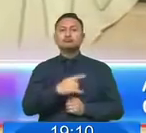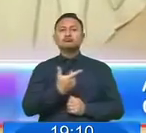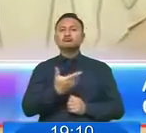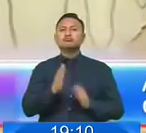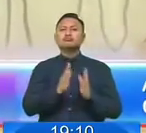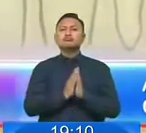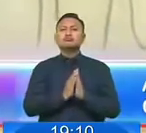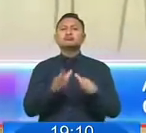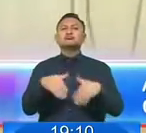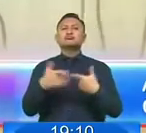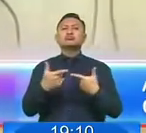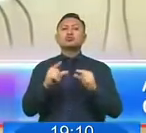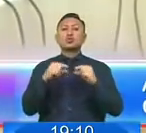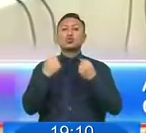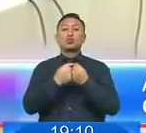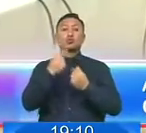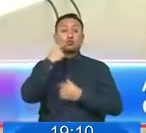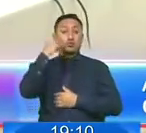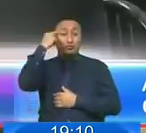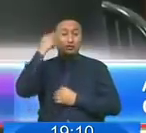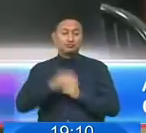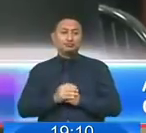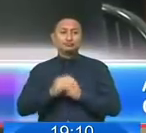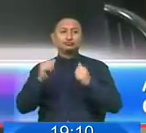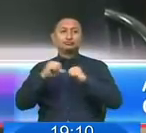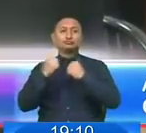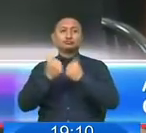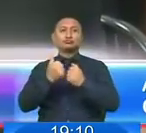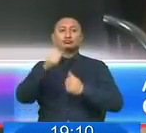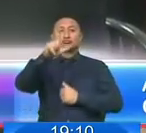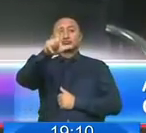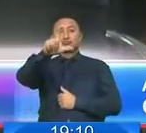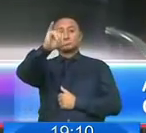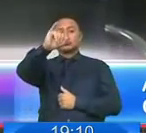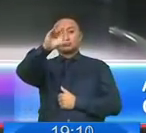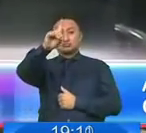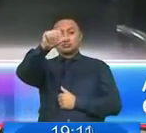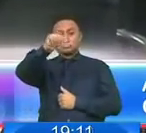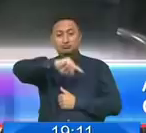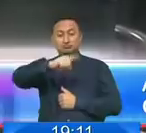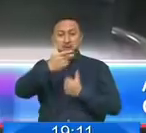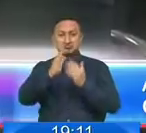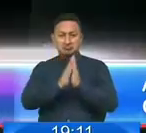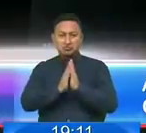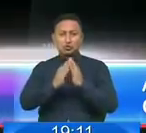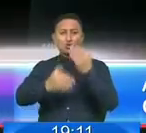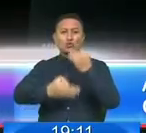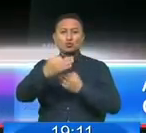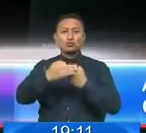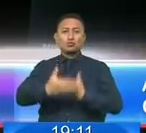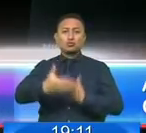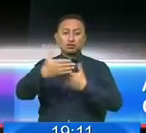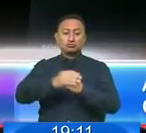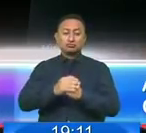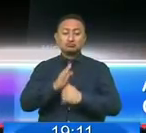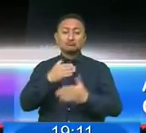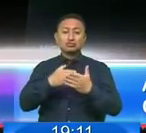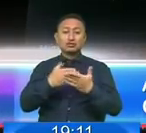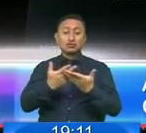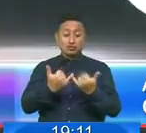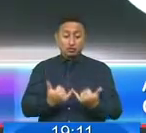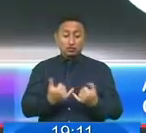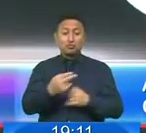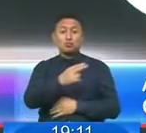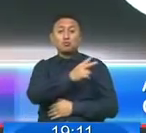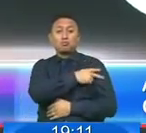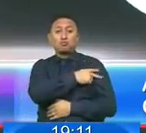lo realizan desde el bloque correísta. La legisladora Lira Villalba fue quien presentó el pedido de juicio político en contra de los actuales vocales